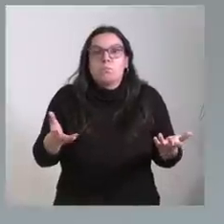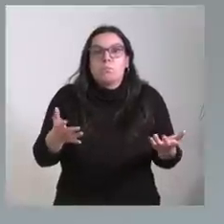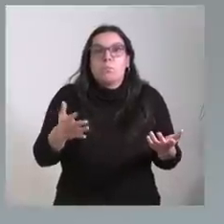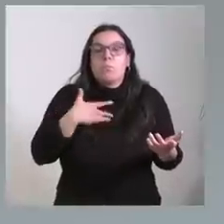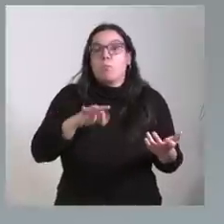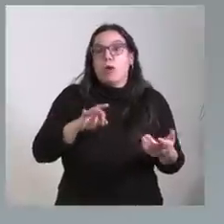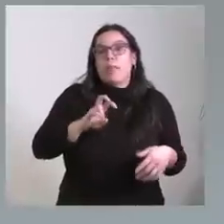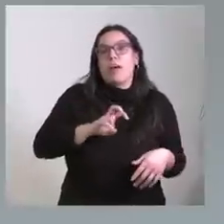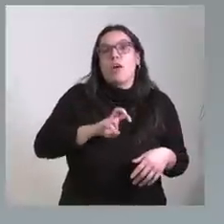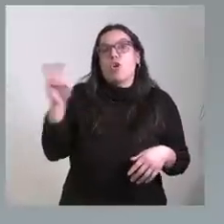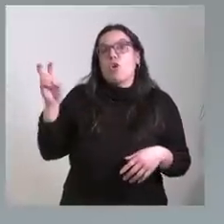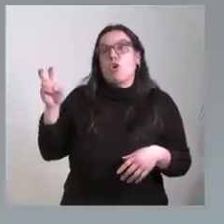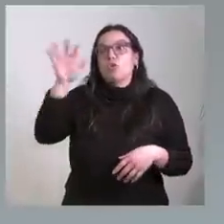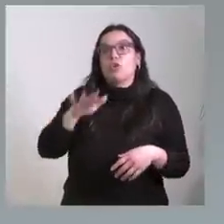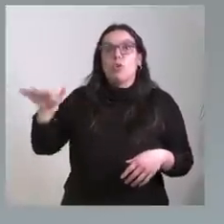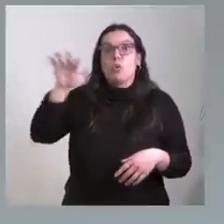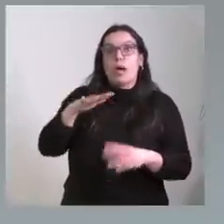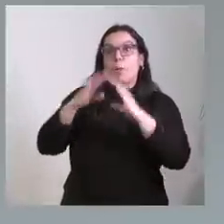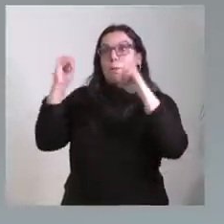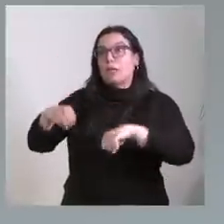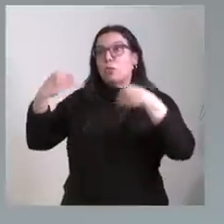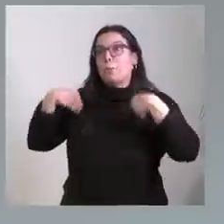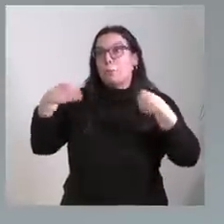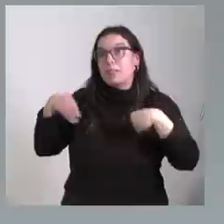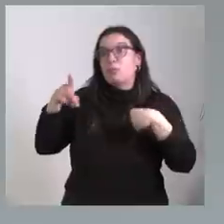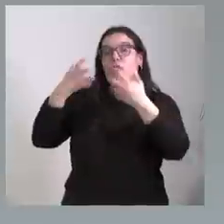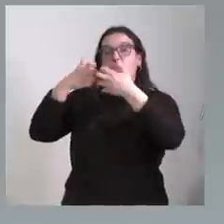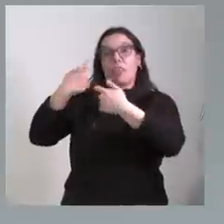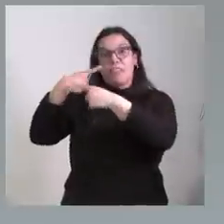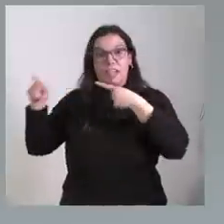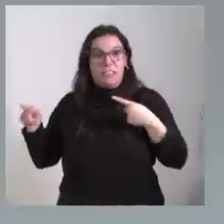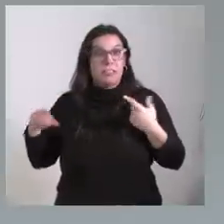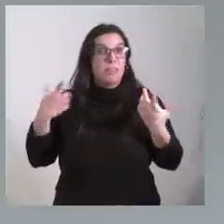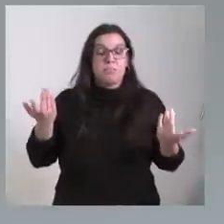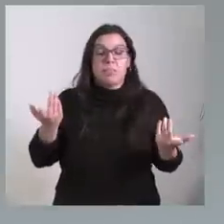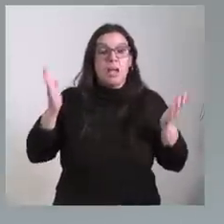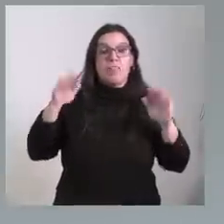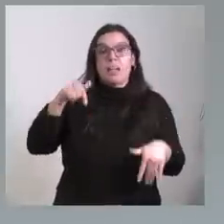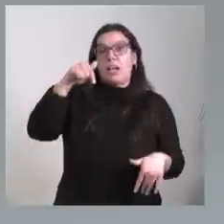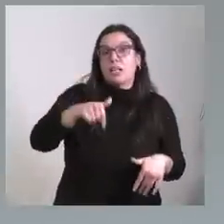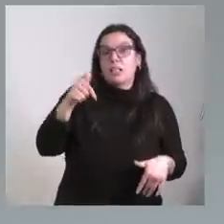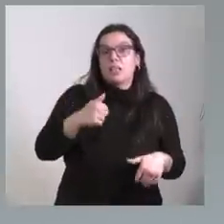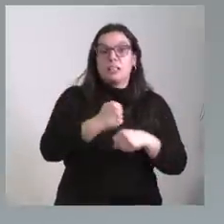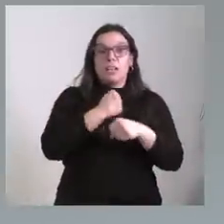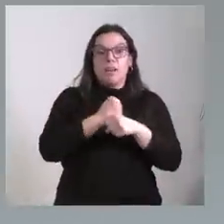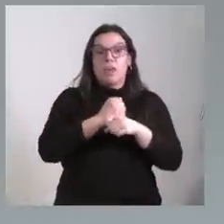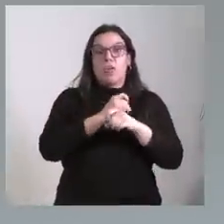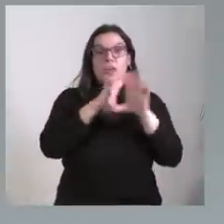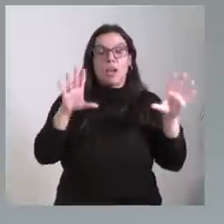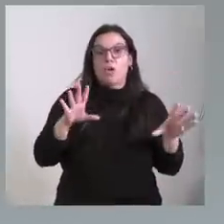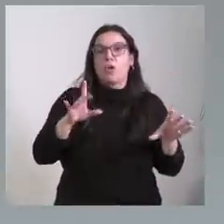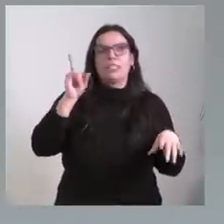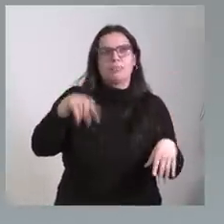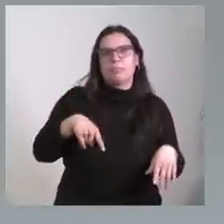pueda ser en otros sitios y puedo decir que básicamente por el trabajo conjunto y porque aquí tenemos muy claro que el interés que